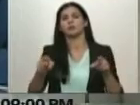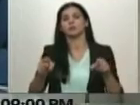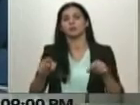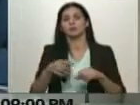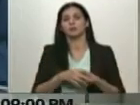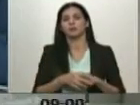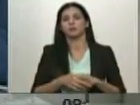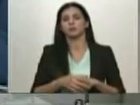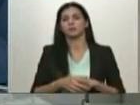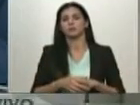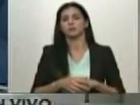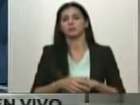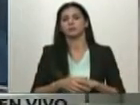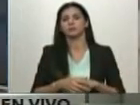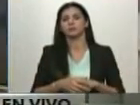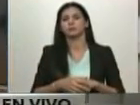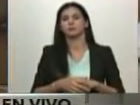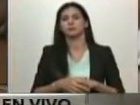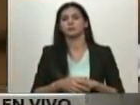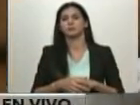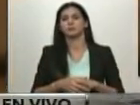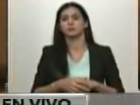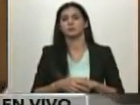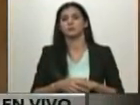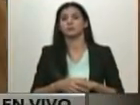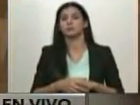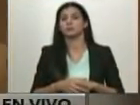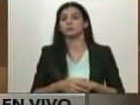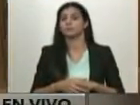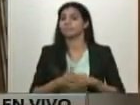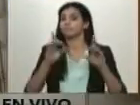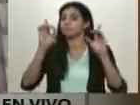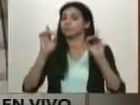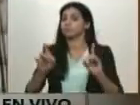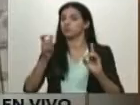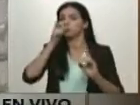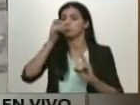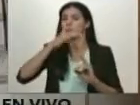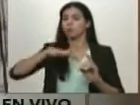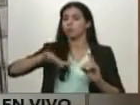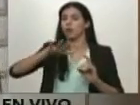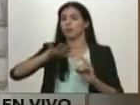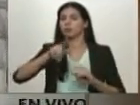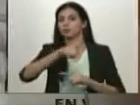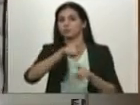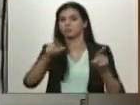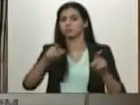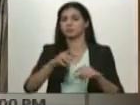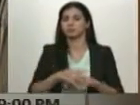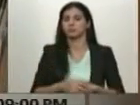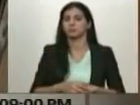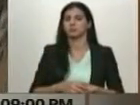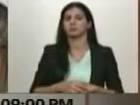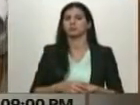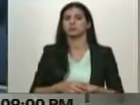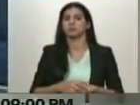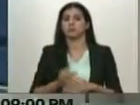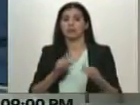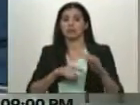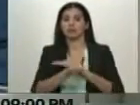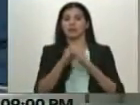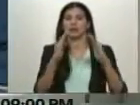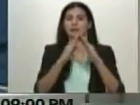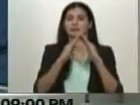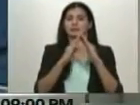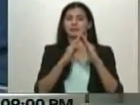asunción en la presidencia de la República por voluntad de la soberanía del pueblo y la entrada a este Palacio de Miraflores